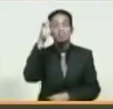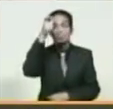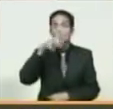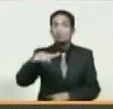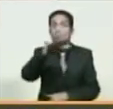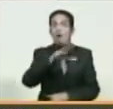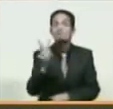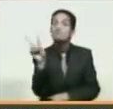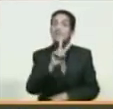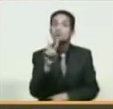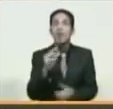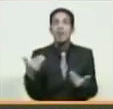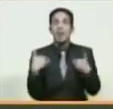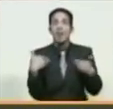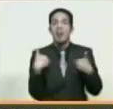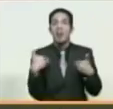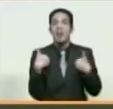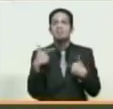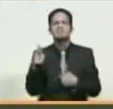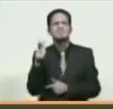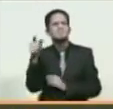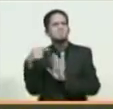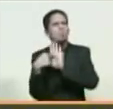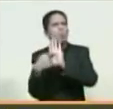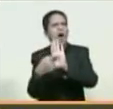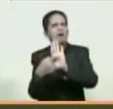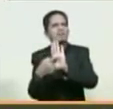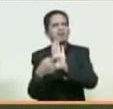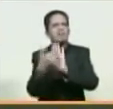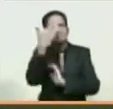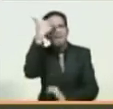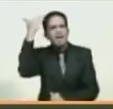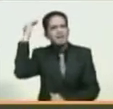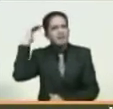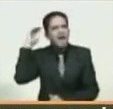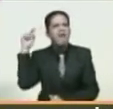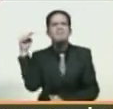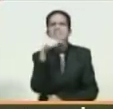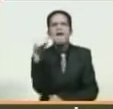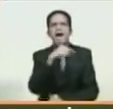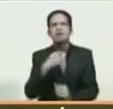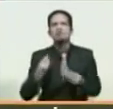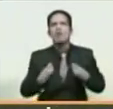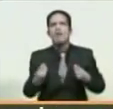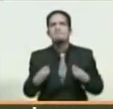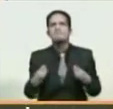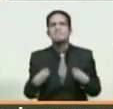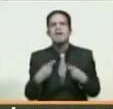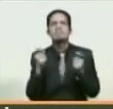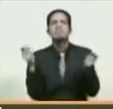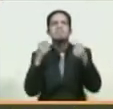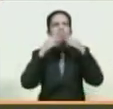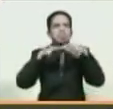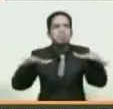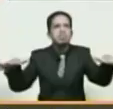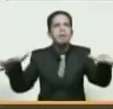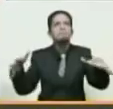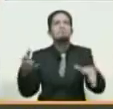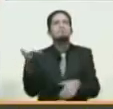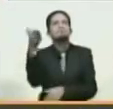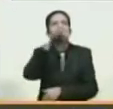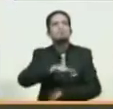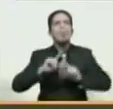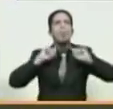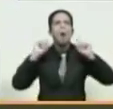Venezuela fueron expresiones reales de fascismo, de negación de la vida, de promulgación de la muerte, de